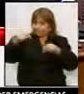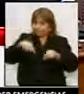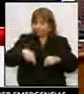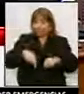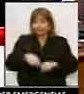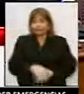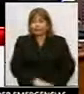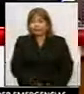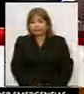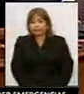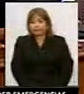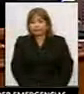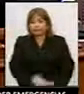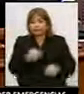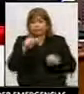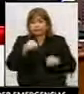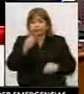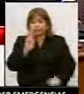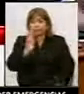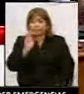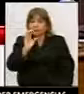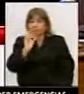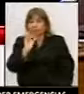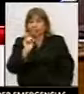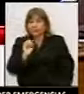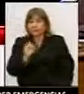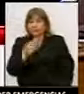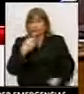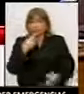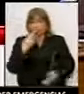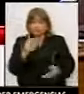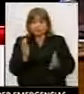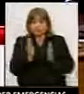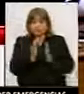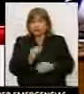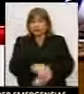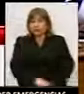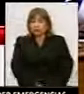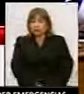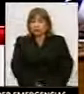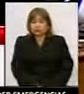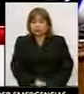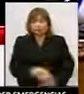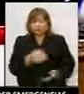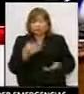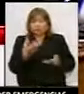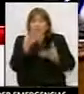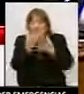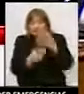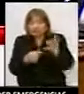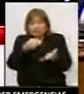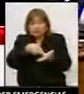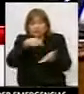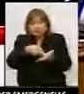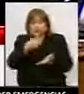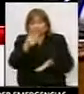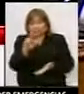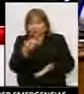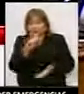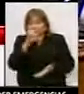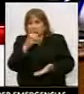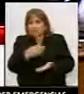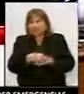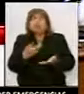presidenta, Cay Bancoja, Guaño Itañam deben. Chinca Itañam deben, Nispaninco.